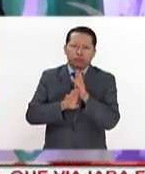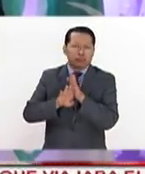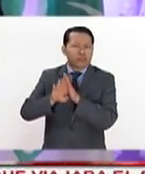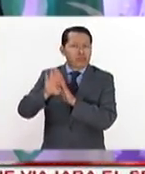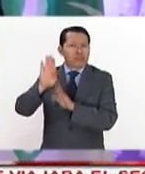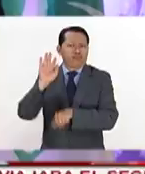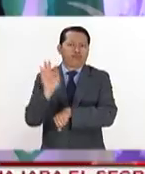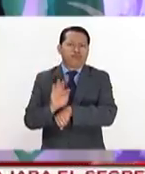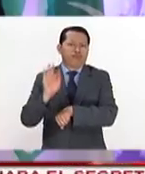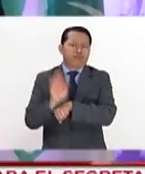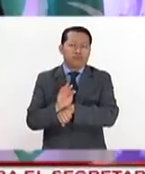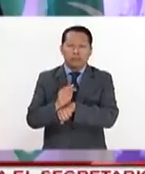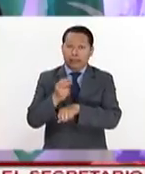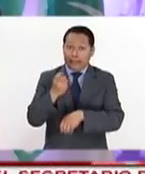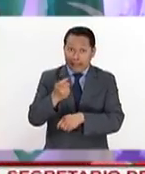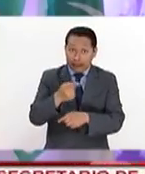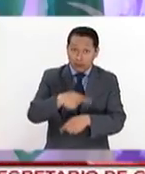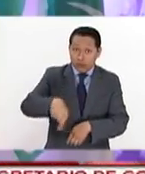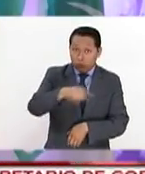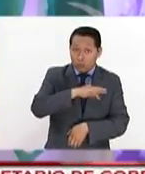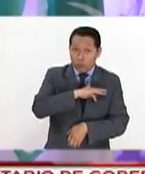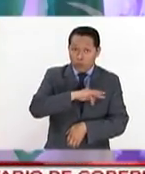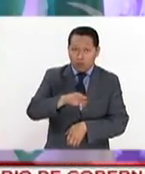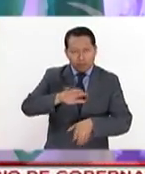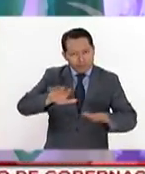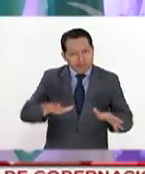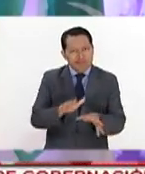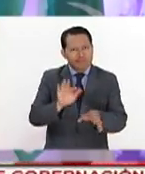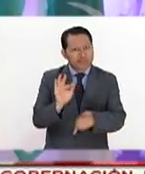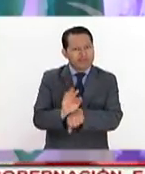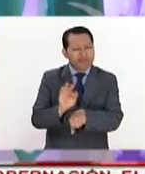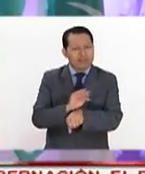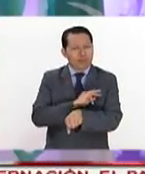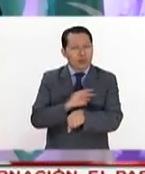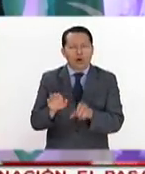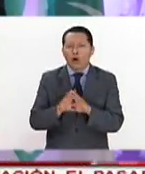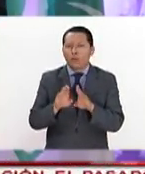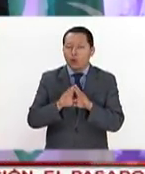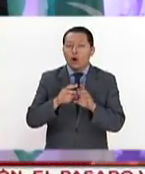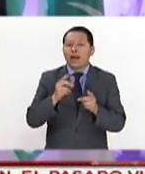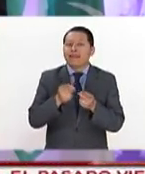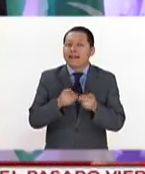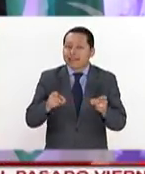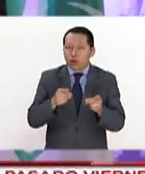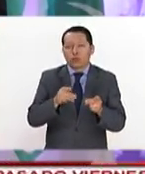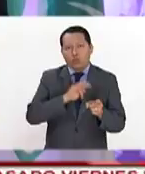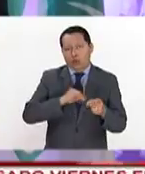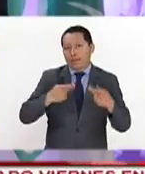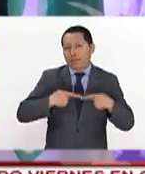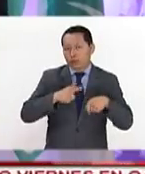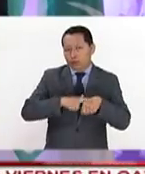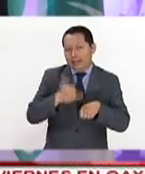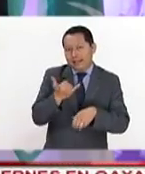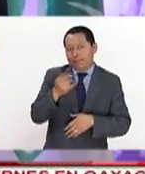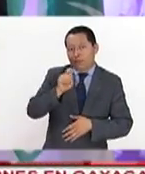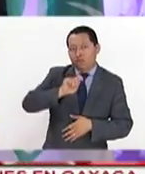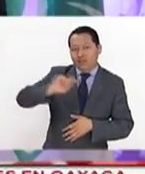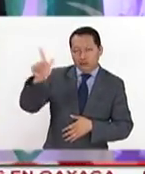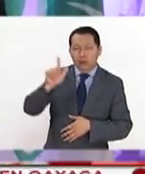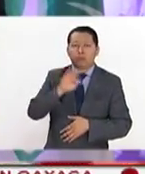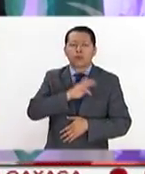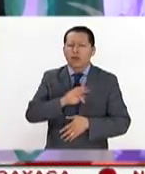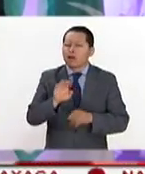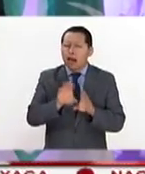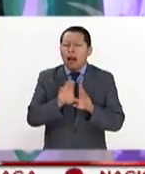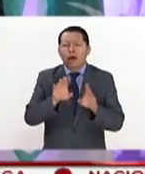país. A ellos vamos a impulsarlos y fortalecerlos en su desarrollo personal y profesional. Vamos a apoyar